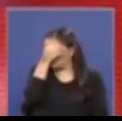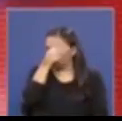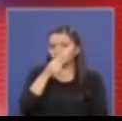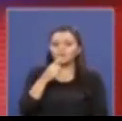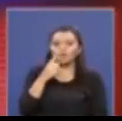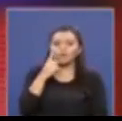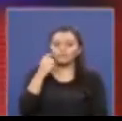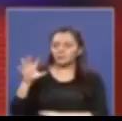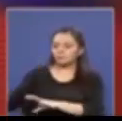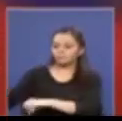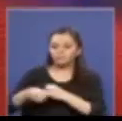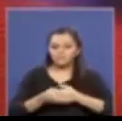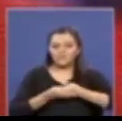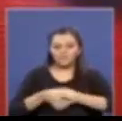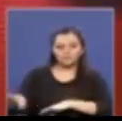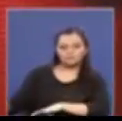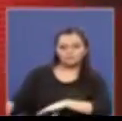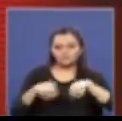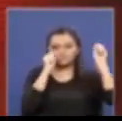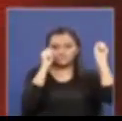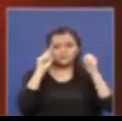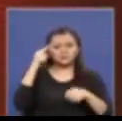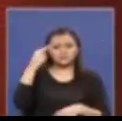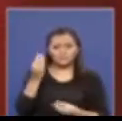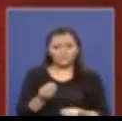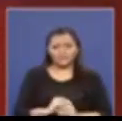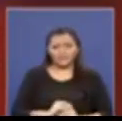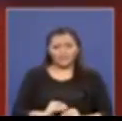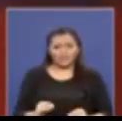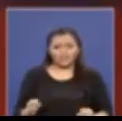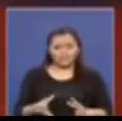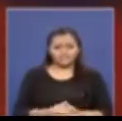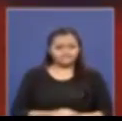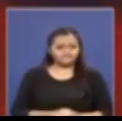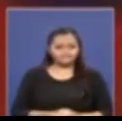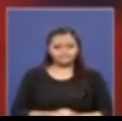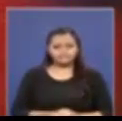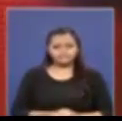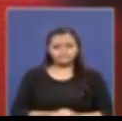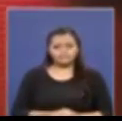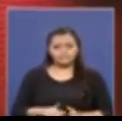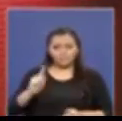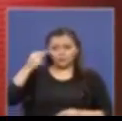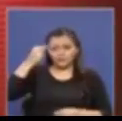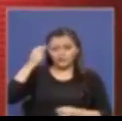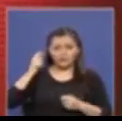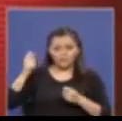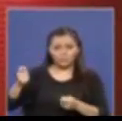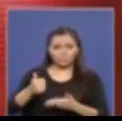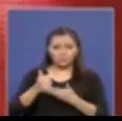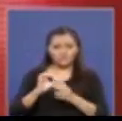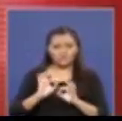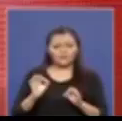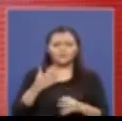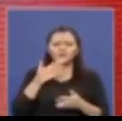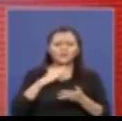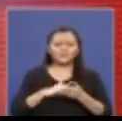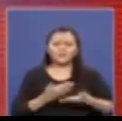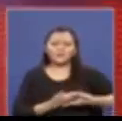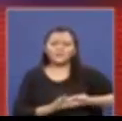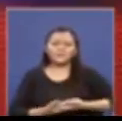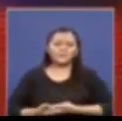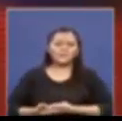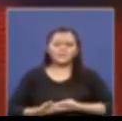años esa mujer perdió a su hijo y el Estado no hizo nada. Por un instante imagínense si ese hijo, ese bebé